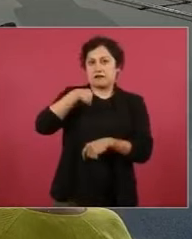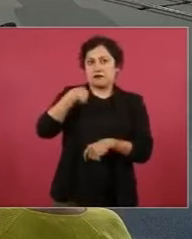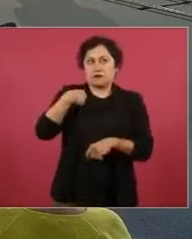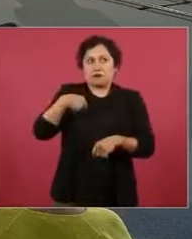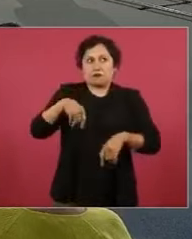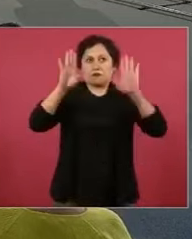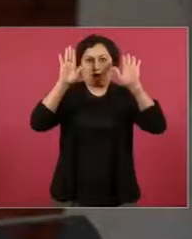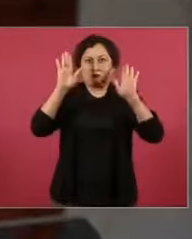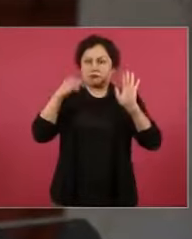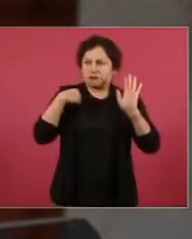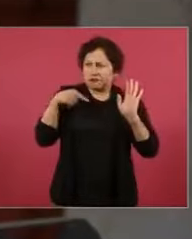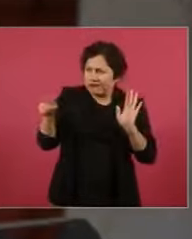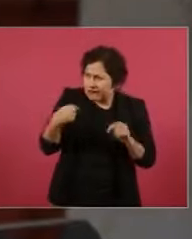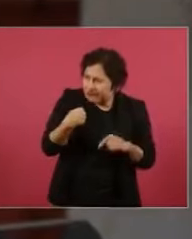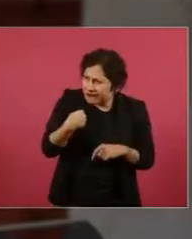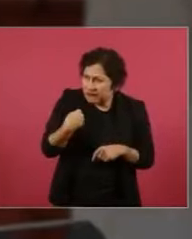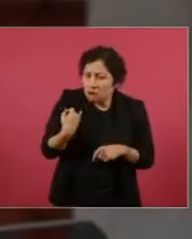a mí.